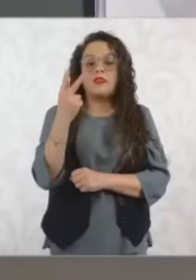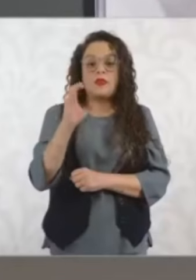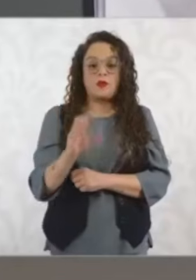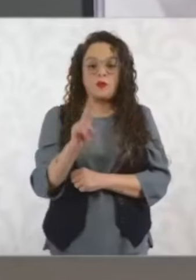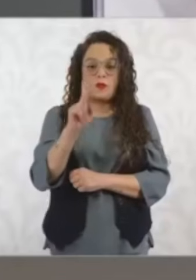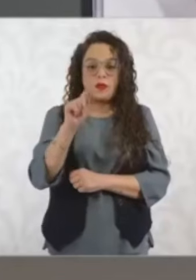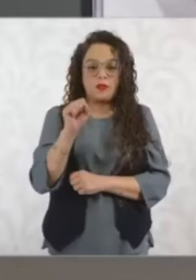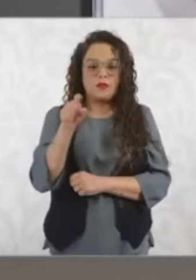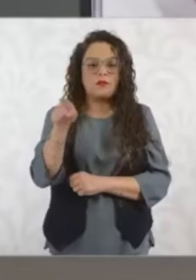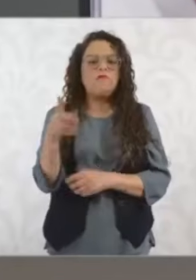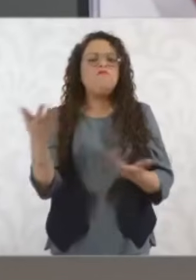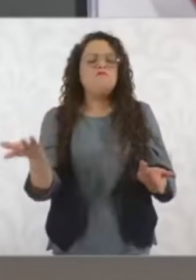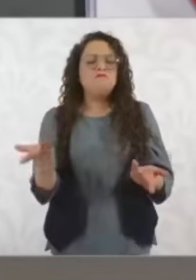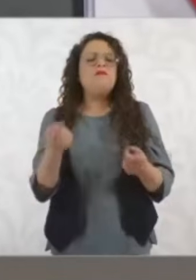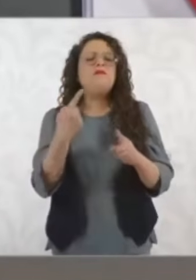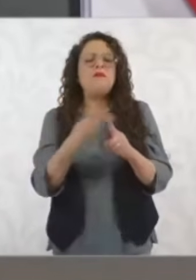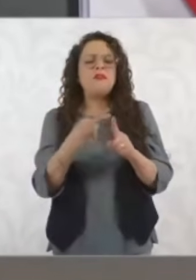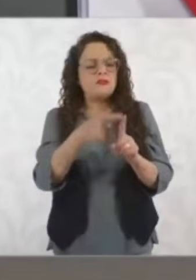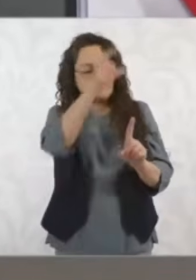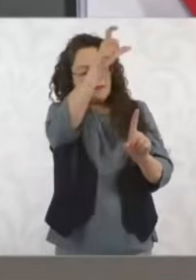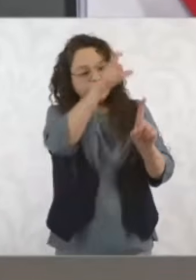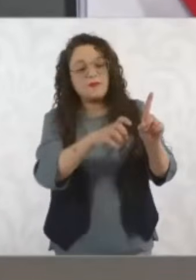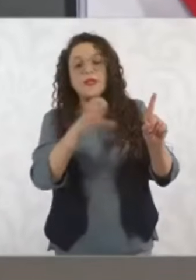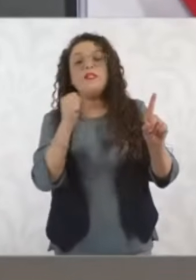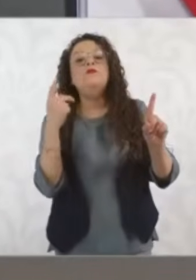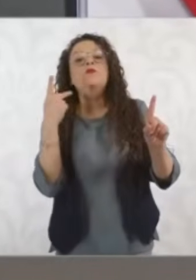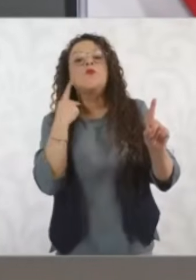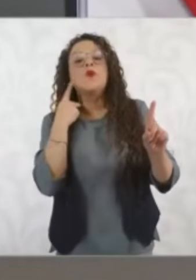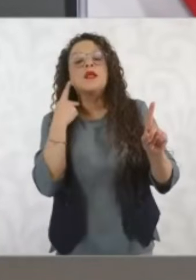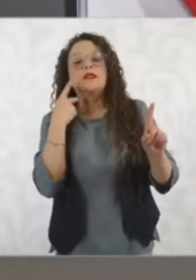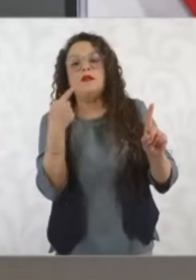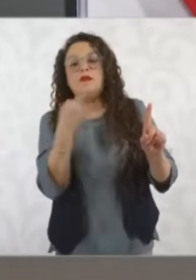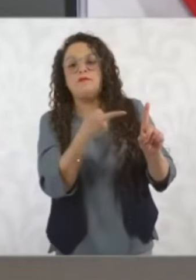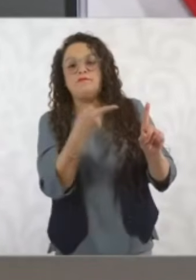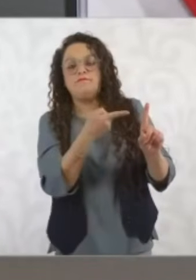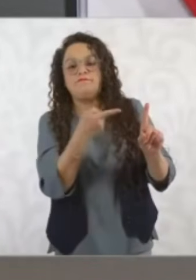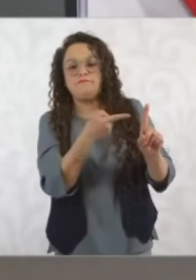de personajes políticos.